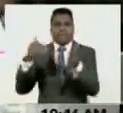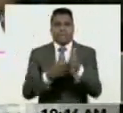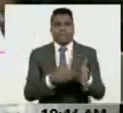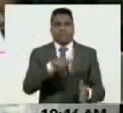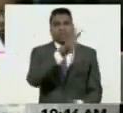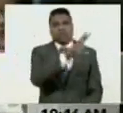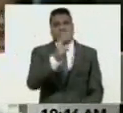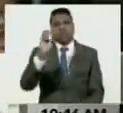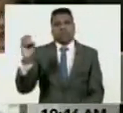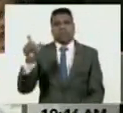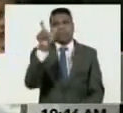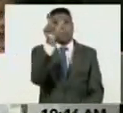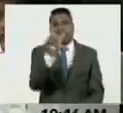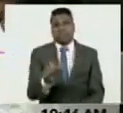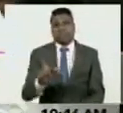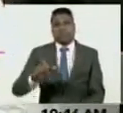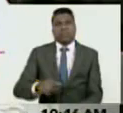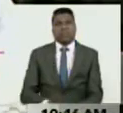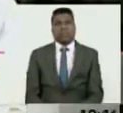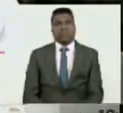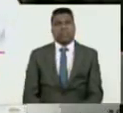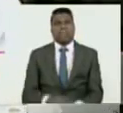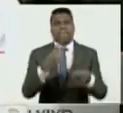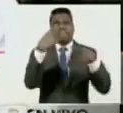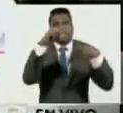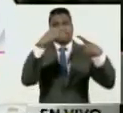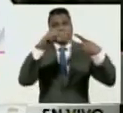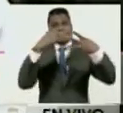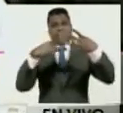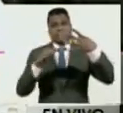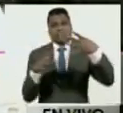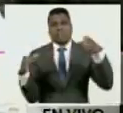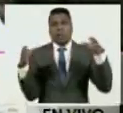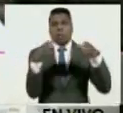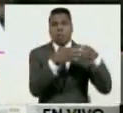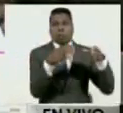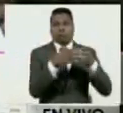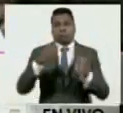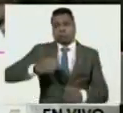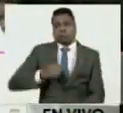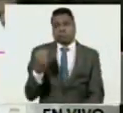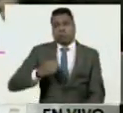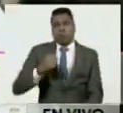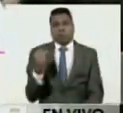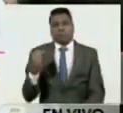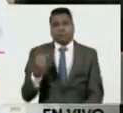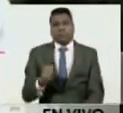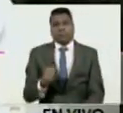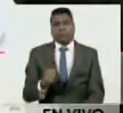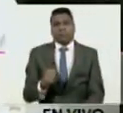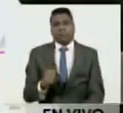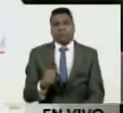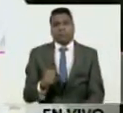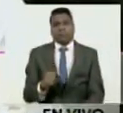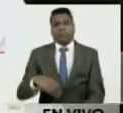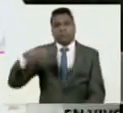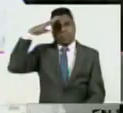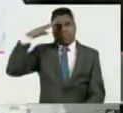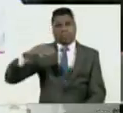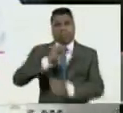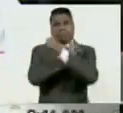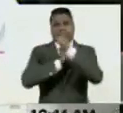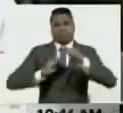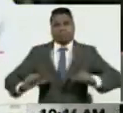199.200 hombres y mujeres de los diferentes cuerpos de policía, de nuestra querida Fuerza Armada Nacional